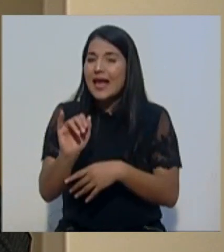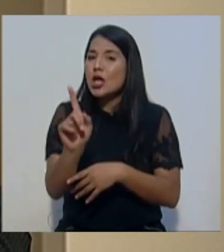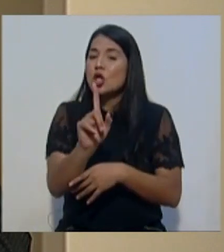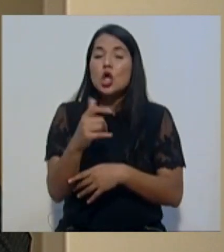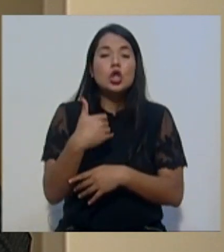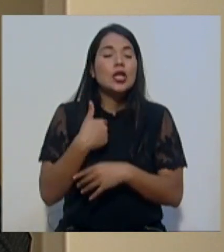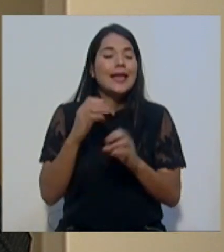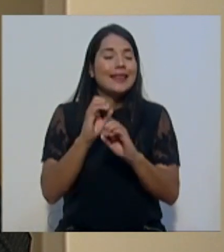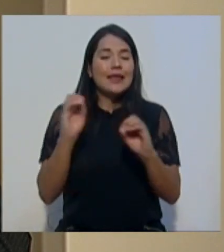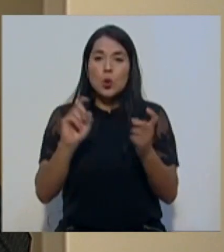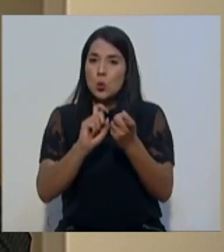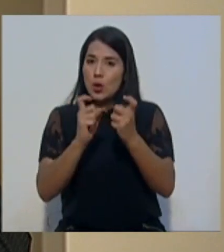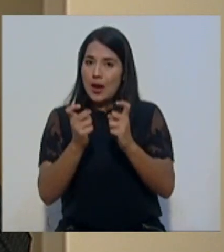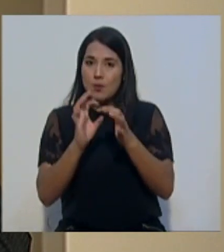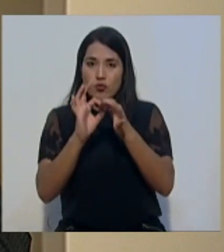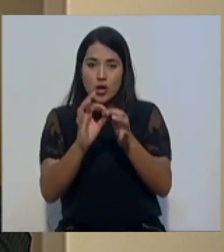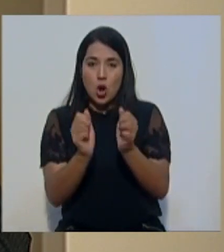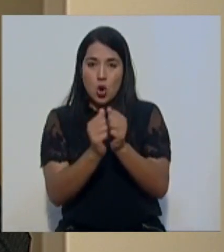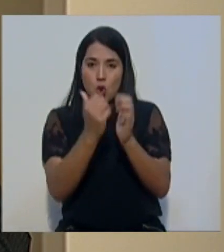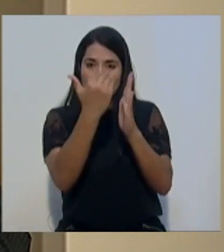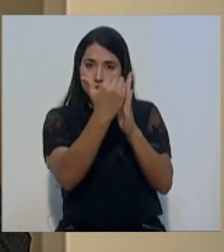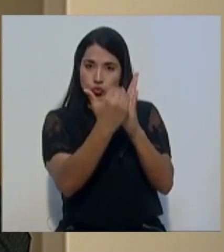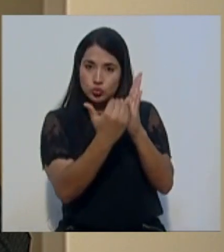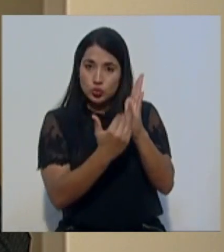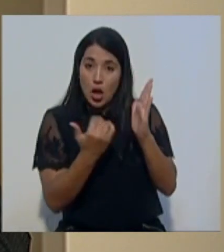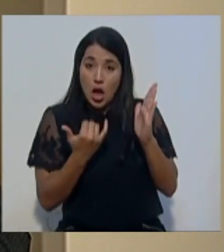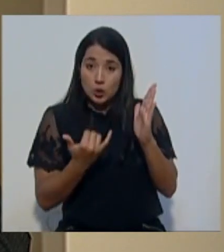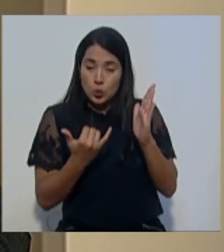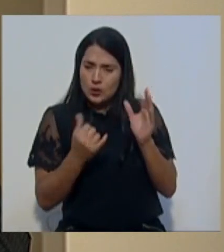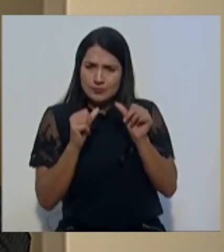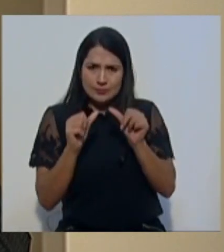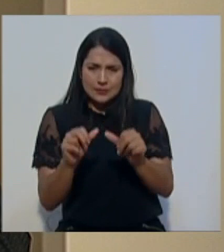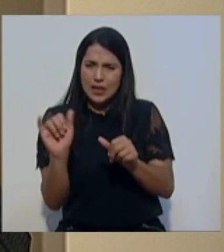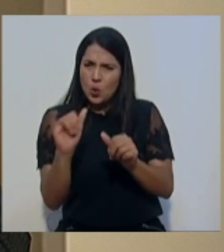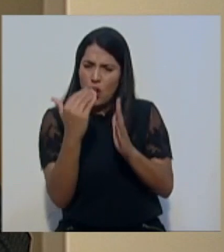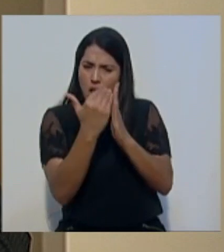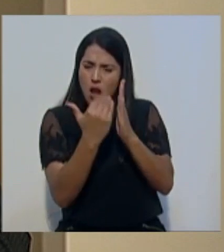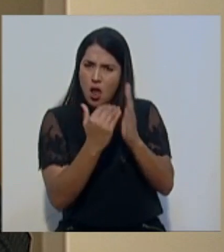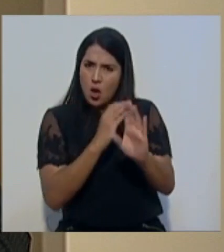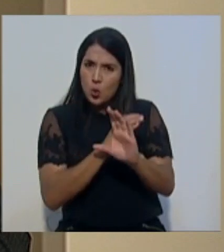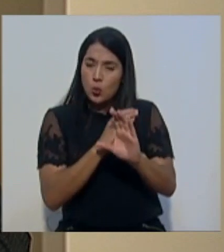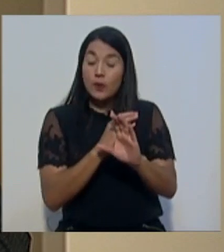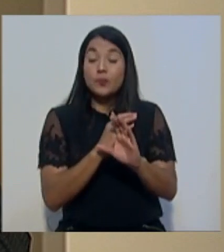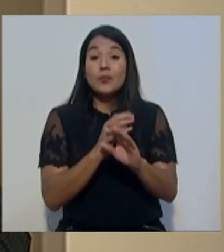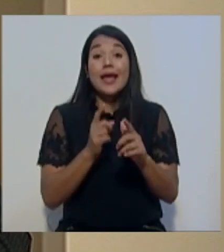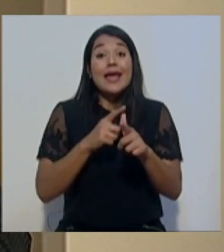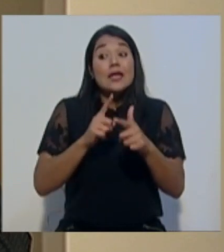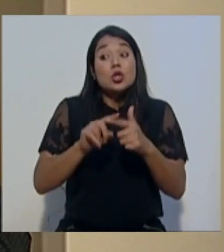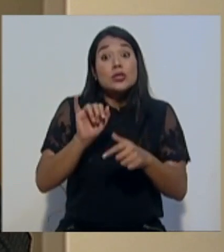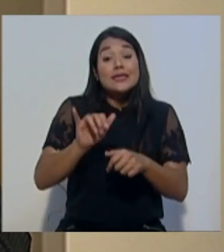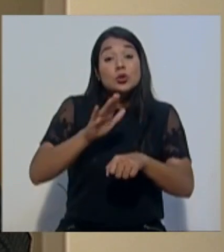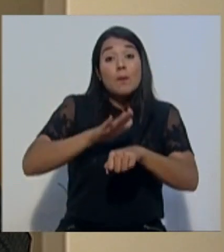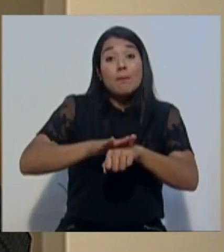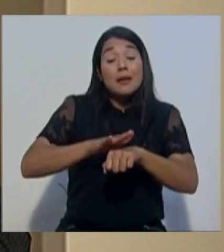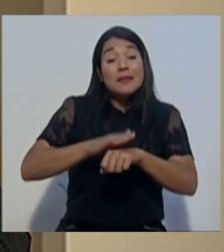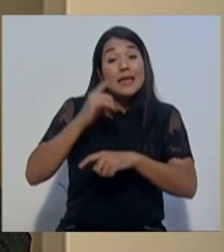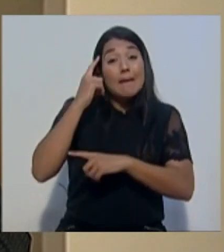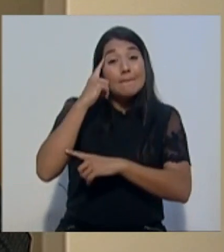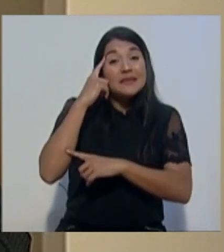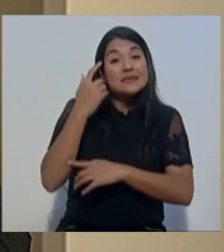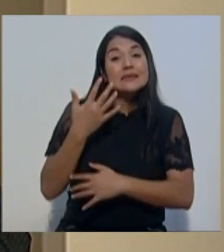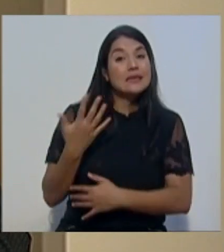tiene variantes mayores a las actuales. Eso nos permitiría pensar